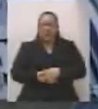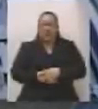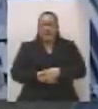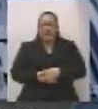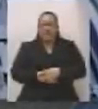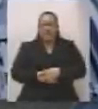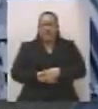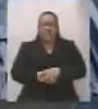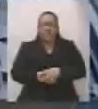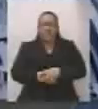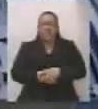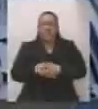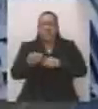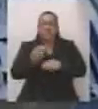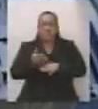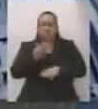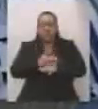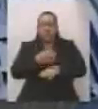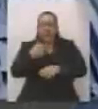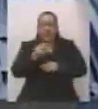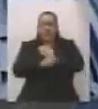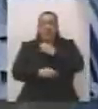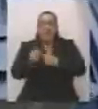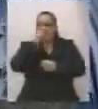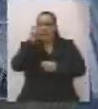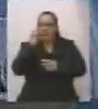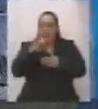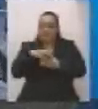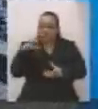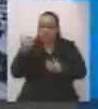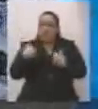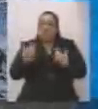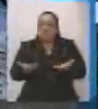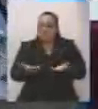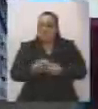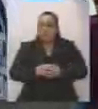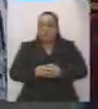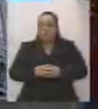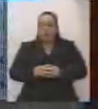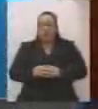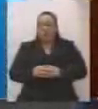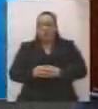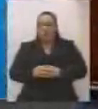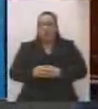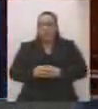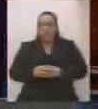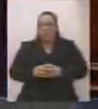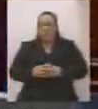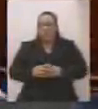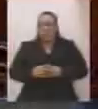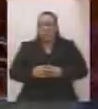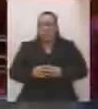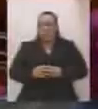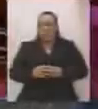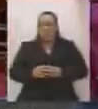Entonces, como les mencioné, el país rico tiene niveles de capacitación A y B,